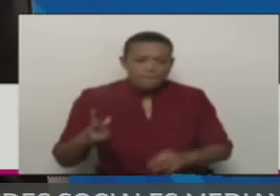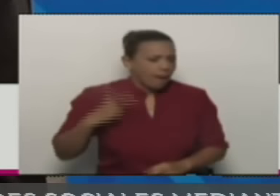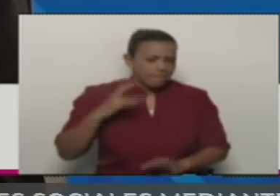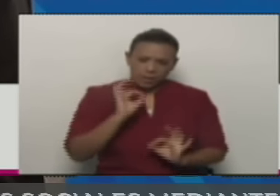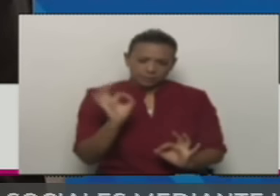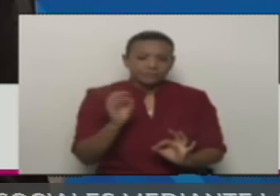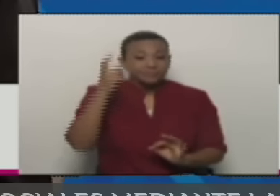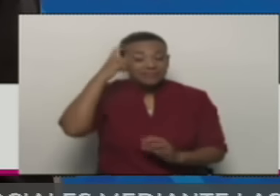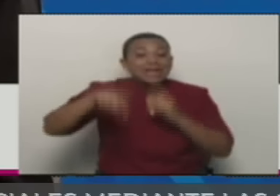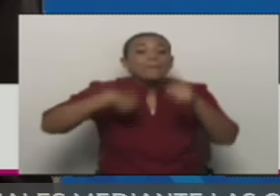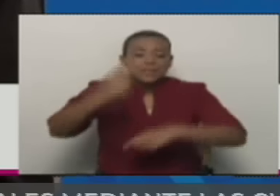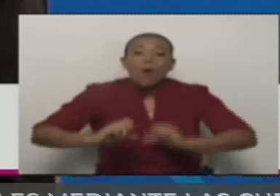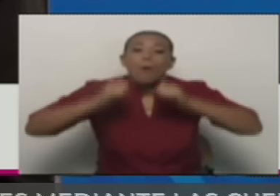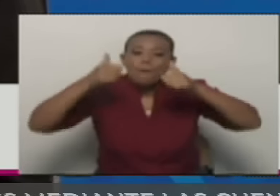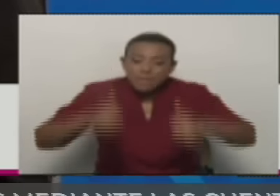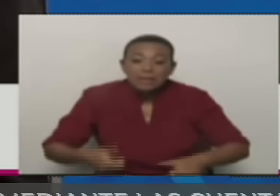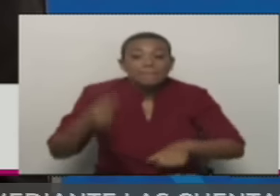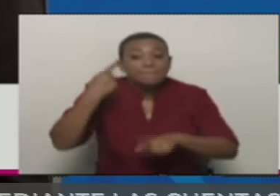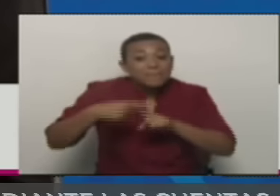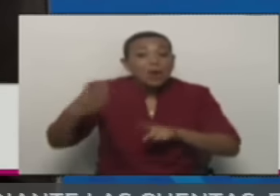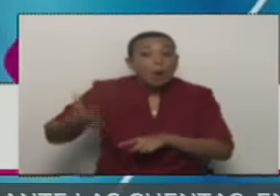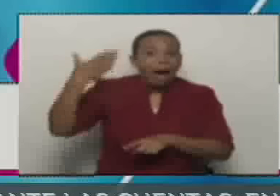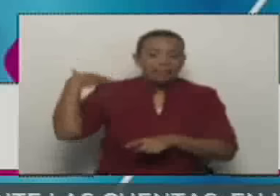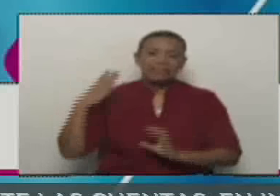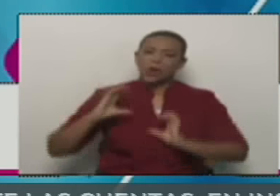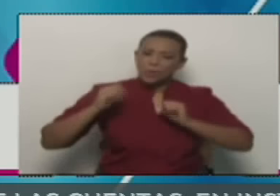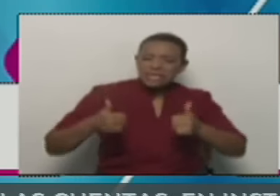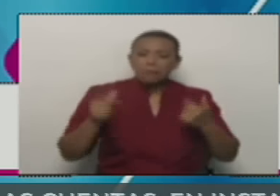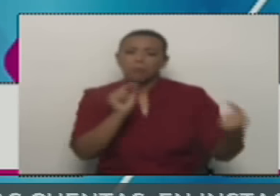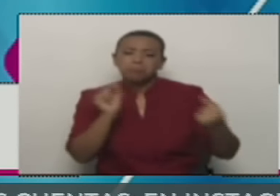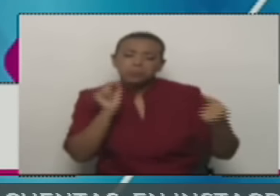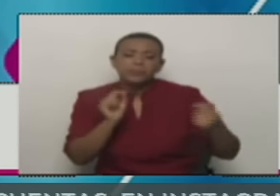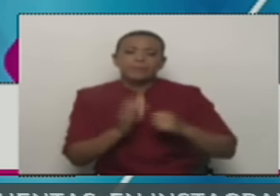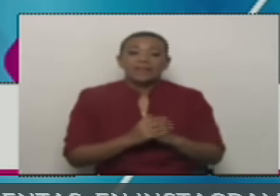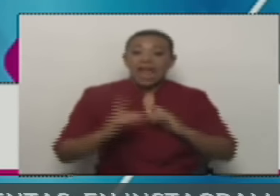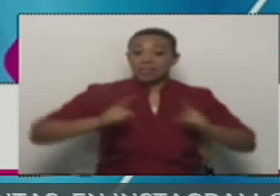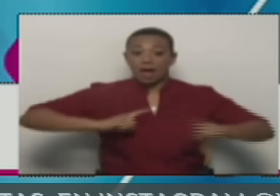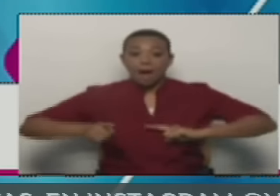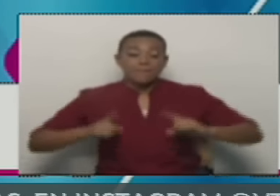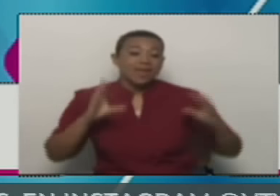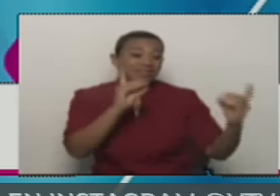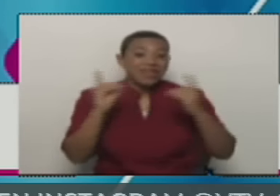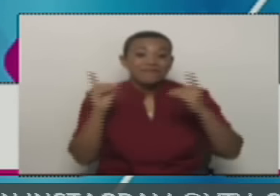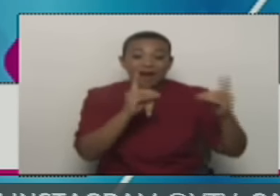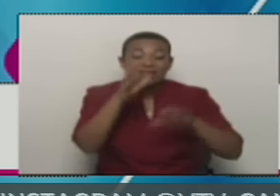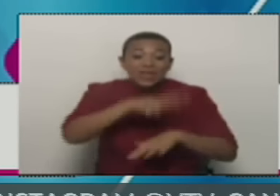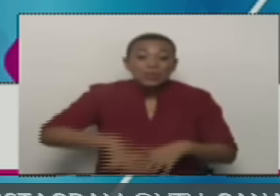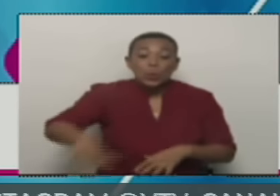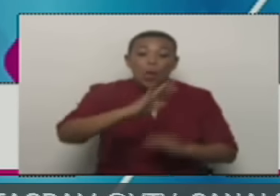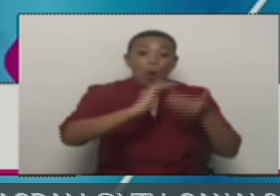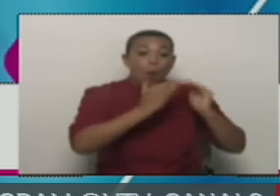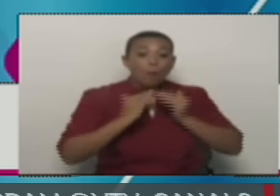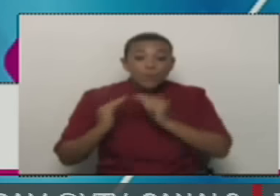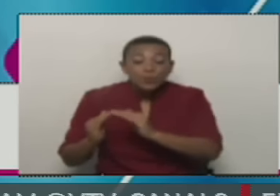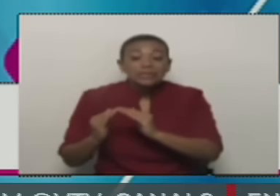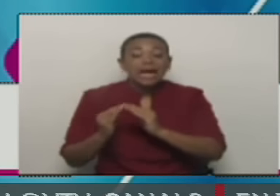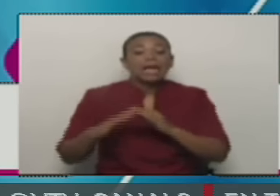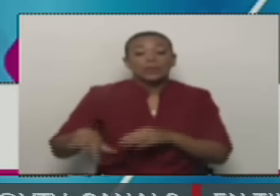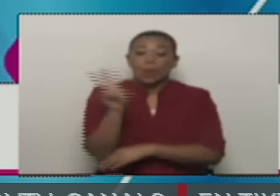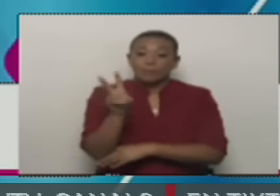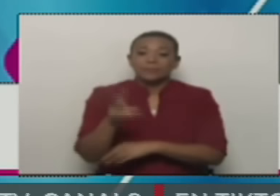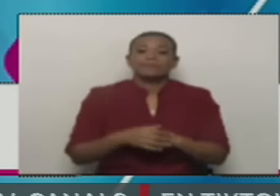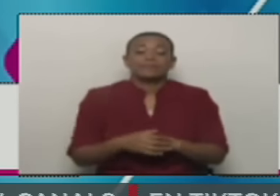el día de mañana, donde arrancarán propiamente las asambleas y las dinámicas de debate en todas las comunidades y en todo el país.